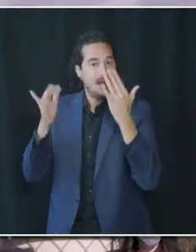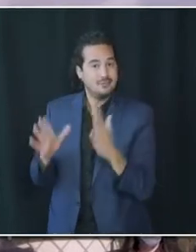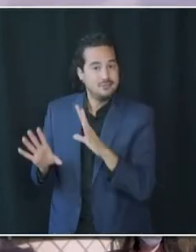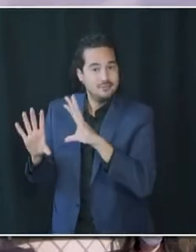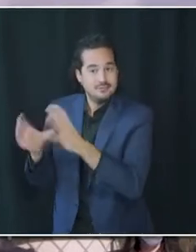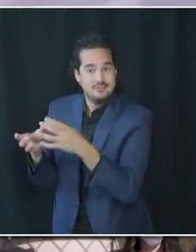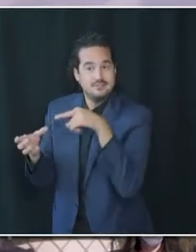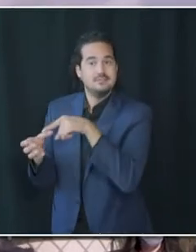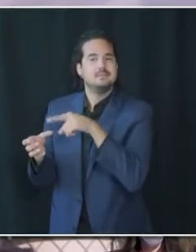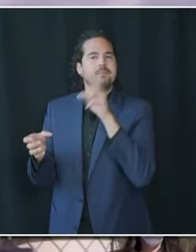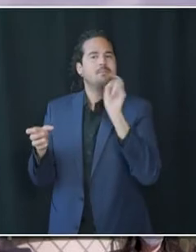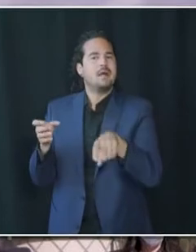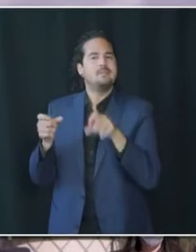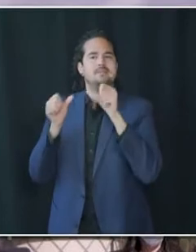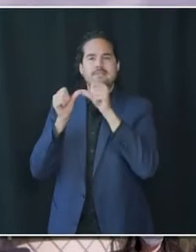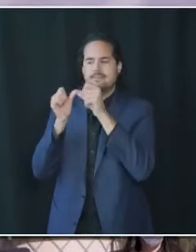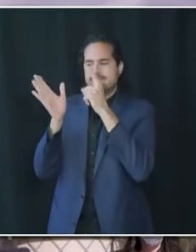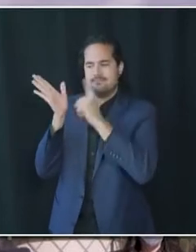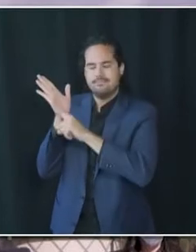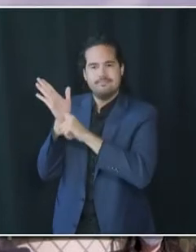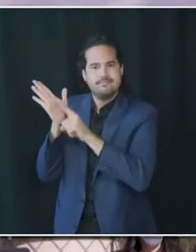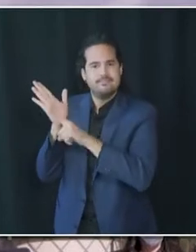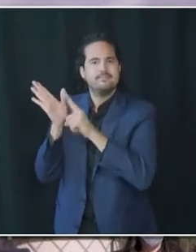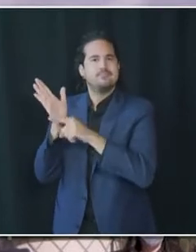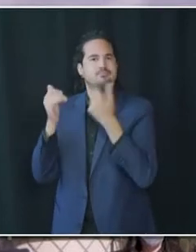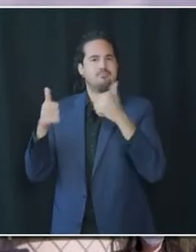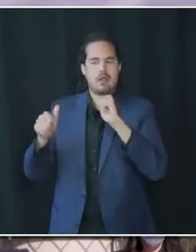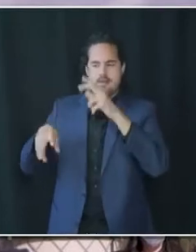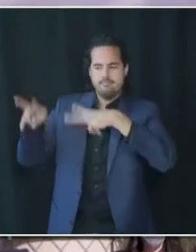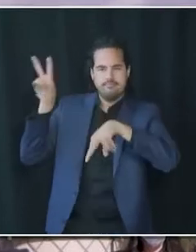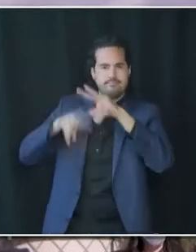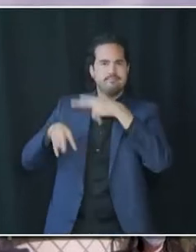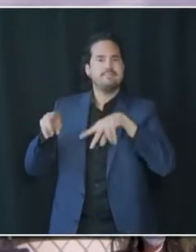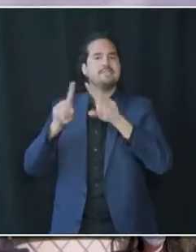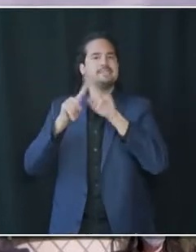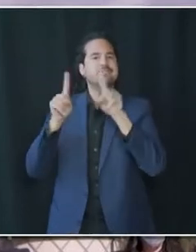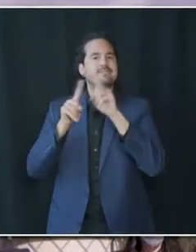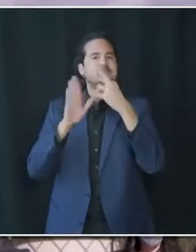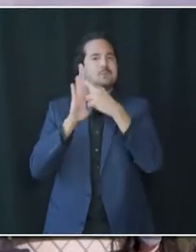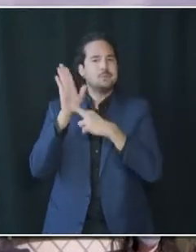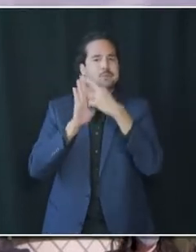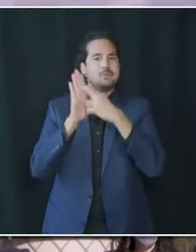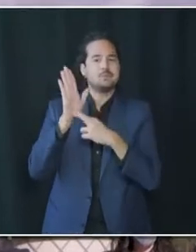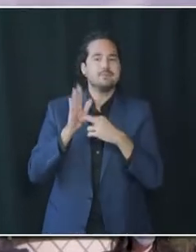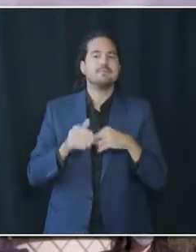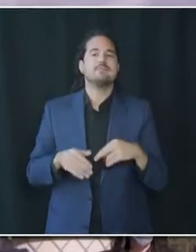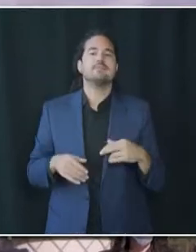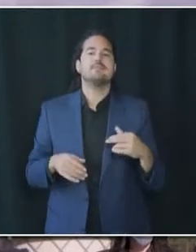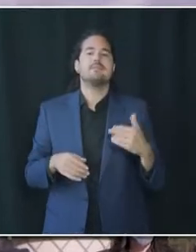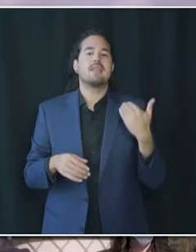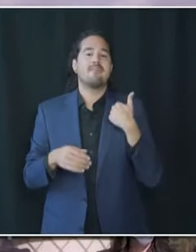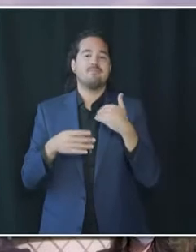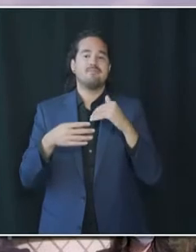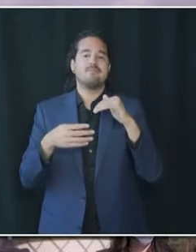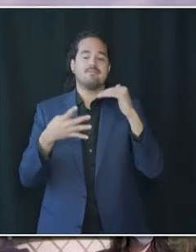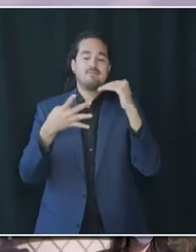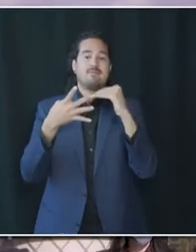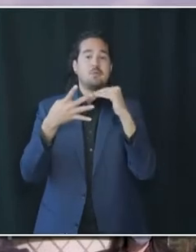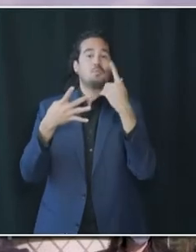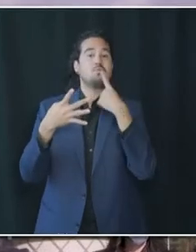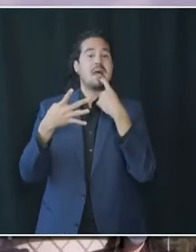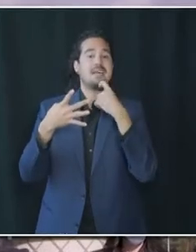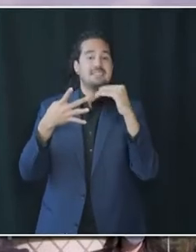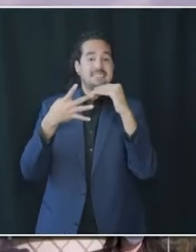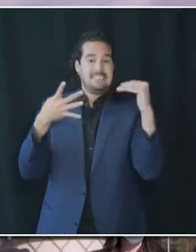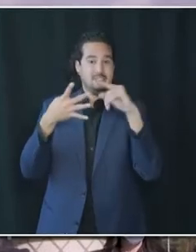con constante tratando de sobreponernos a estos niveles en el nivel rojo comienza a verse la apertura de juegos béisbol luego